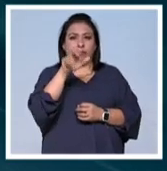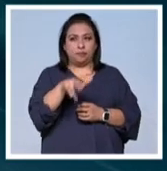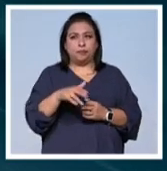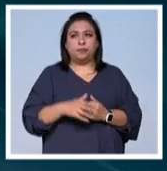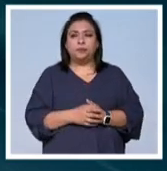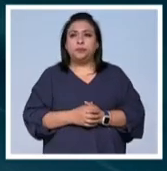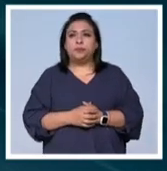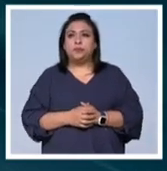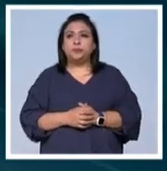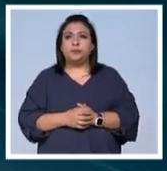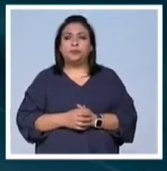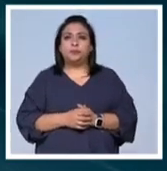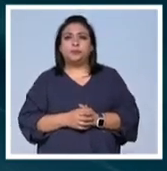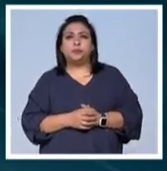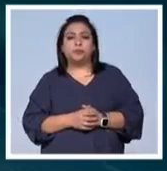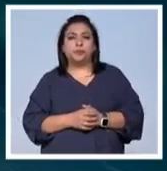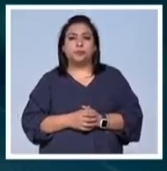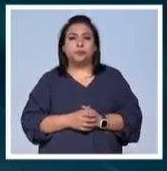Monterrubio